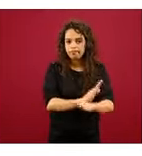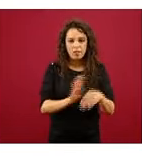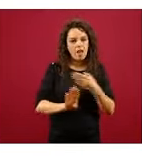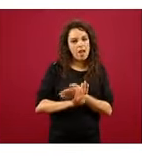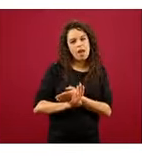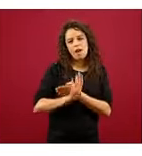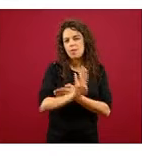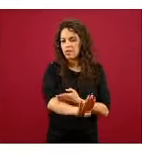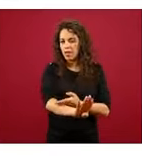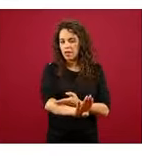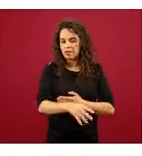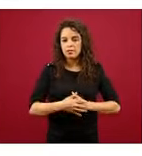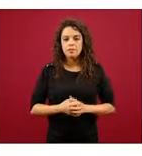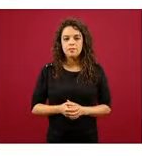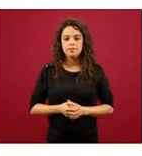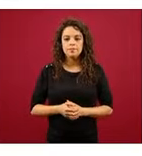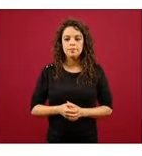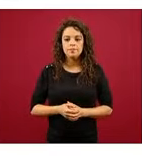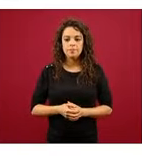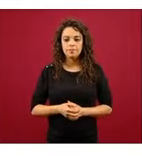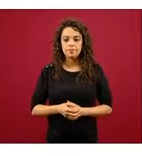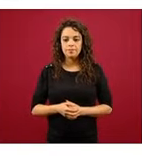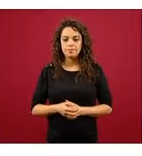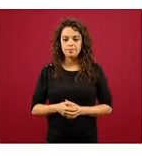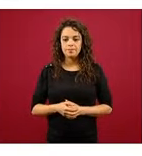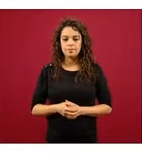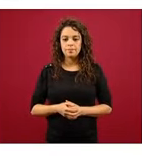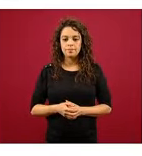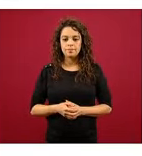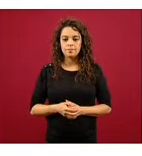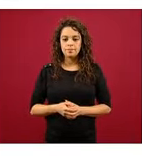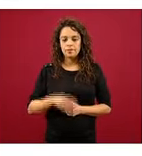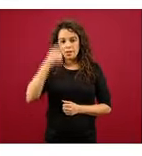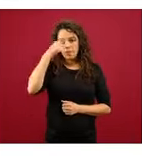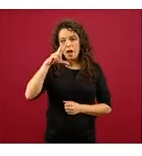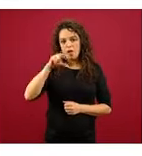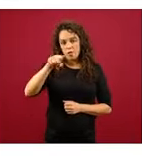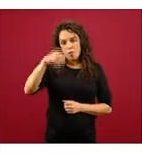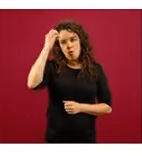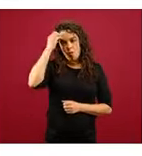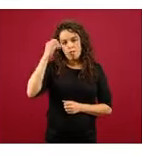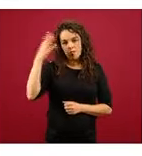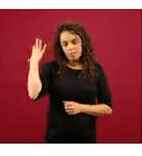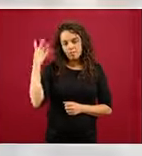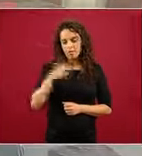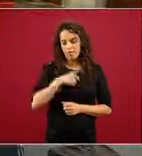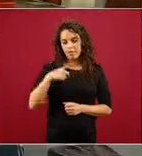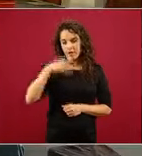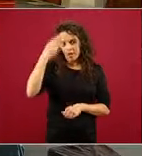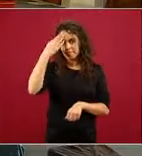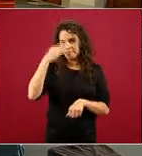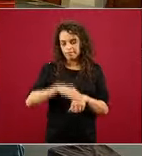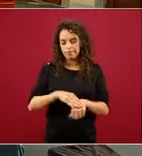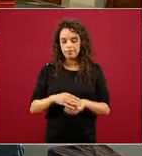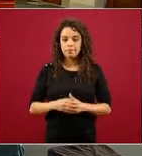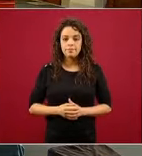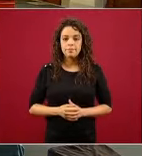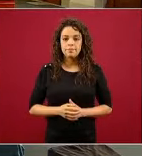a plasmarlas y volver a tenerlas en cuenta. ¿Me puedes pasar la siguiente, por favor?